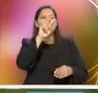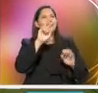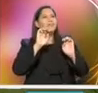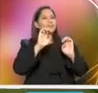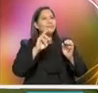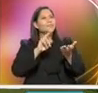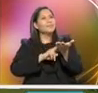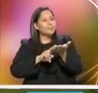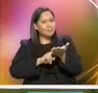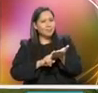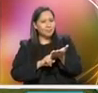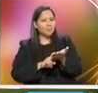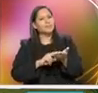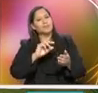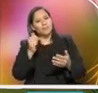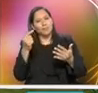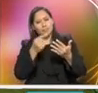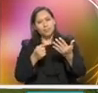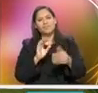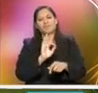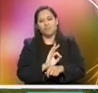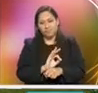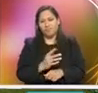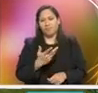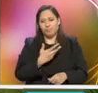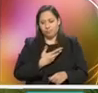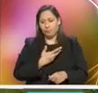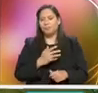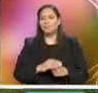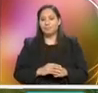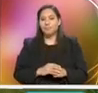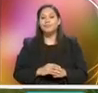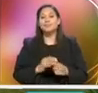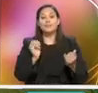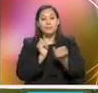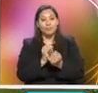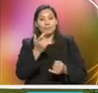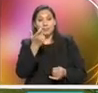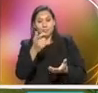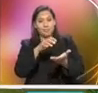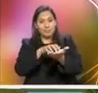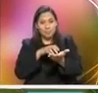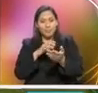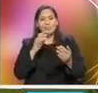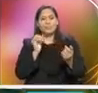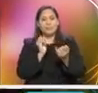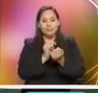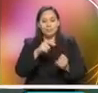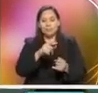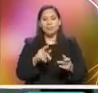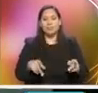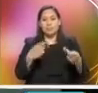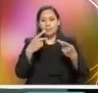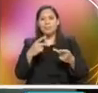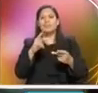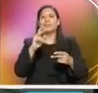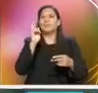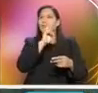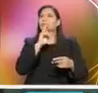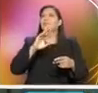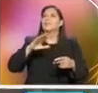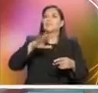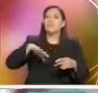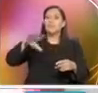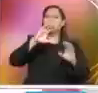verde nuestra ciudad. Así es, muchos beneficios, bueno, incluso económicos si le ventas a las hortalizas, ambientales,